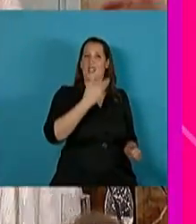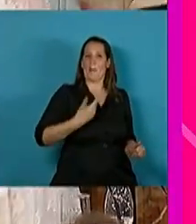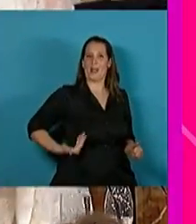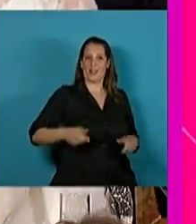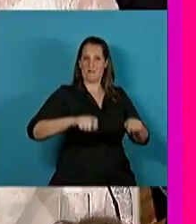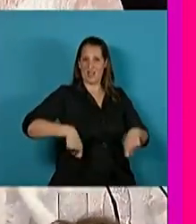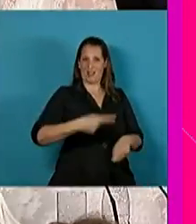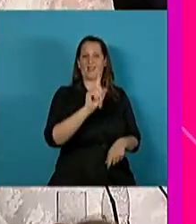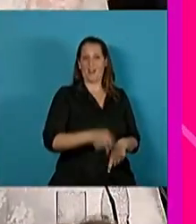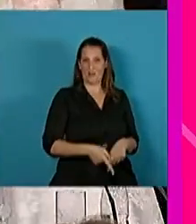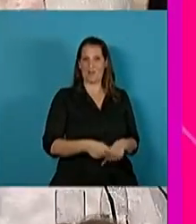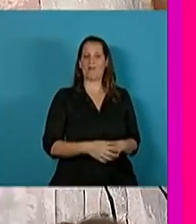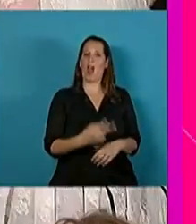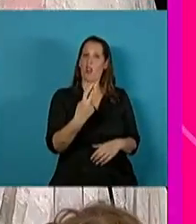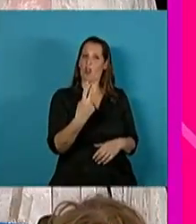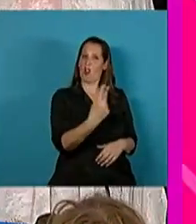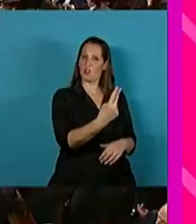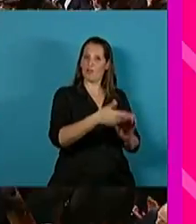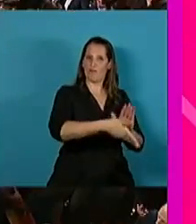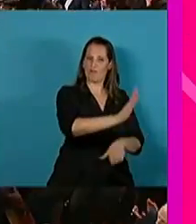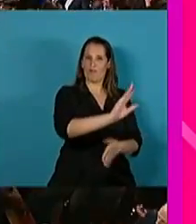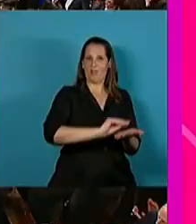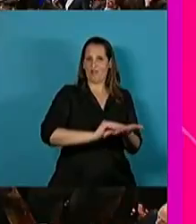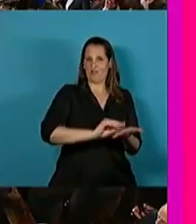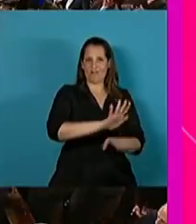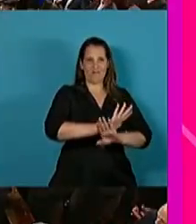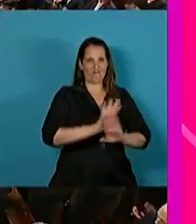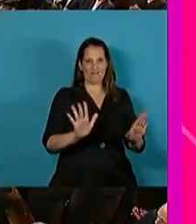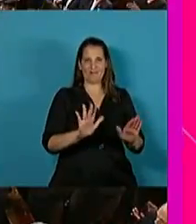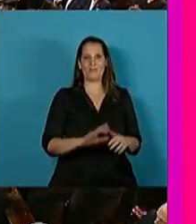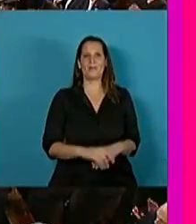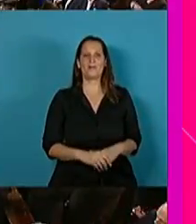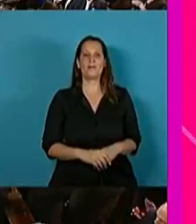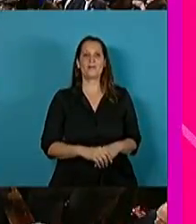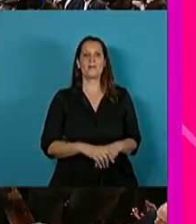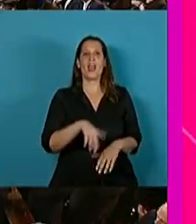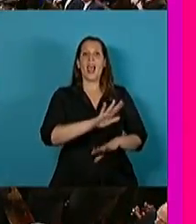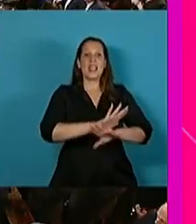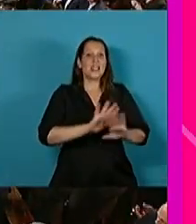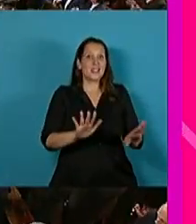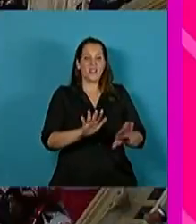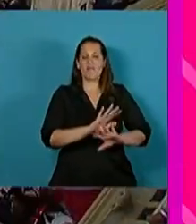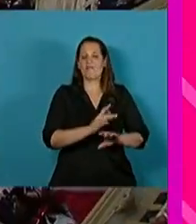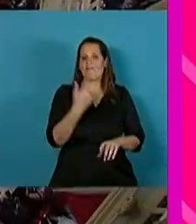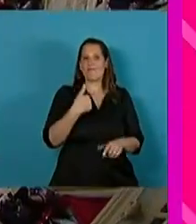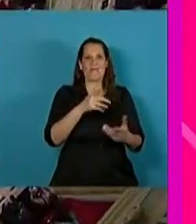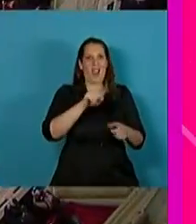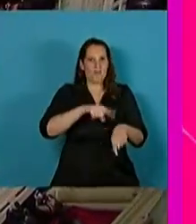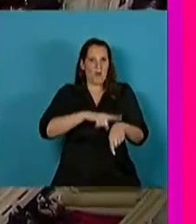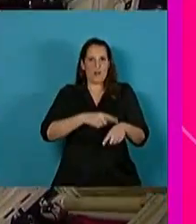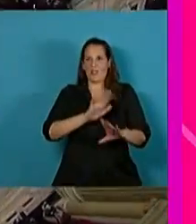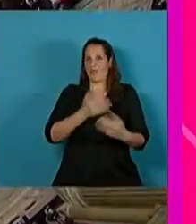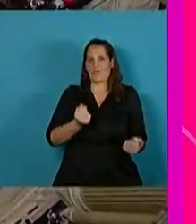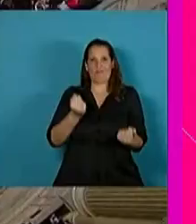¿no? Supuestamente. Tendría que tener un auto oficial, el dejarlo libre para que tenga el contacto con el pueblo y para que esté concentrado en lo que va a hacer. Pero manejó, se